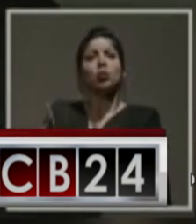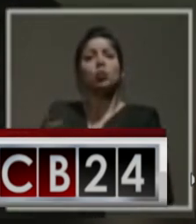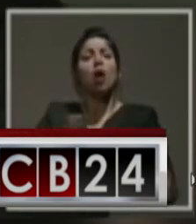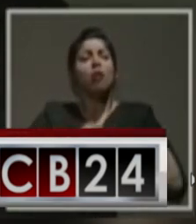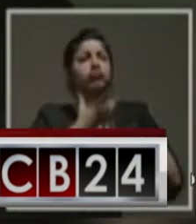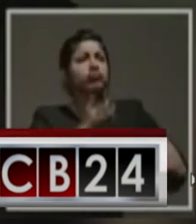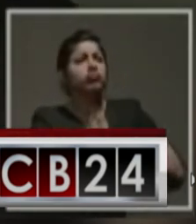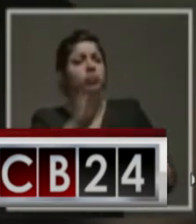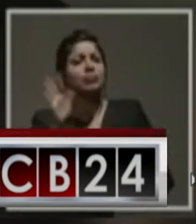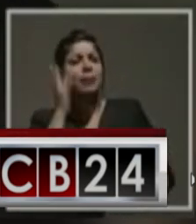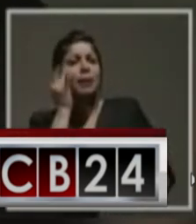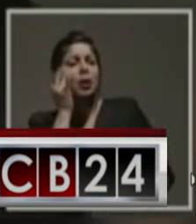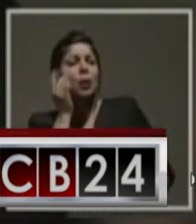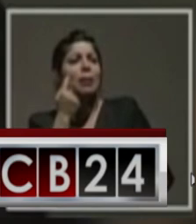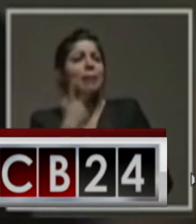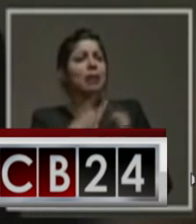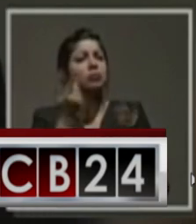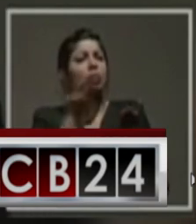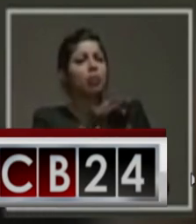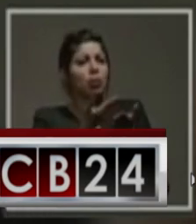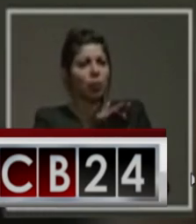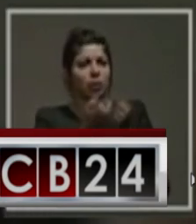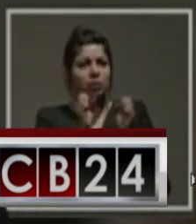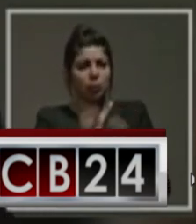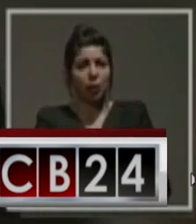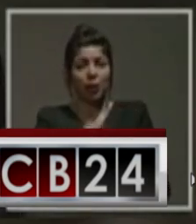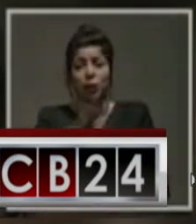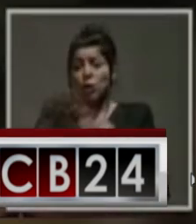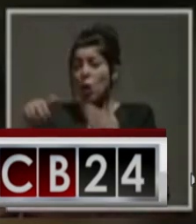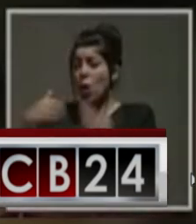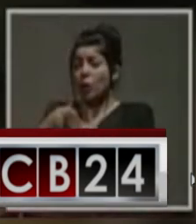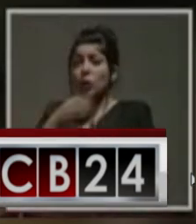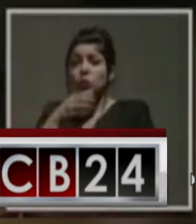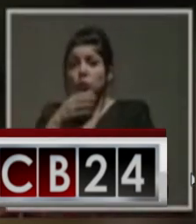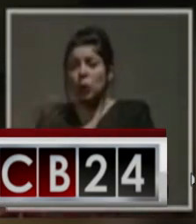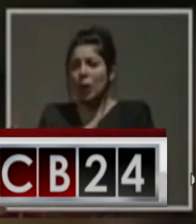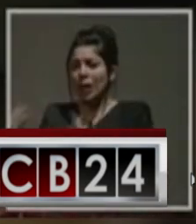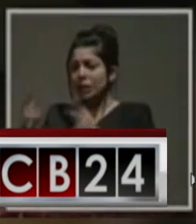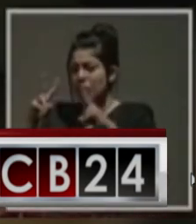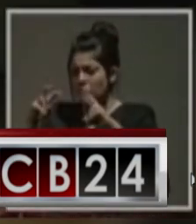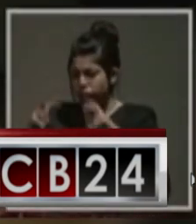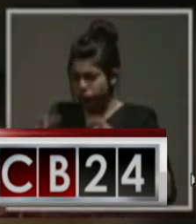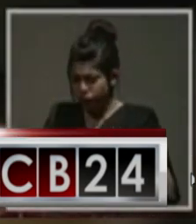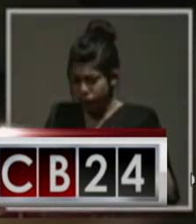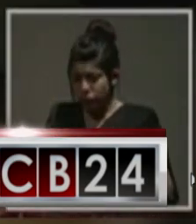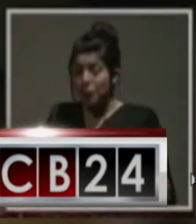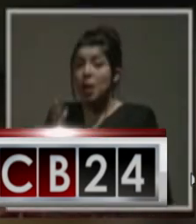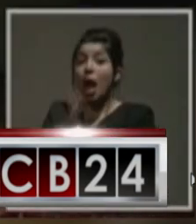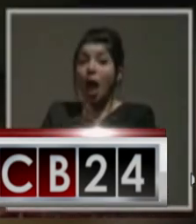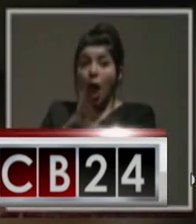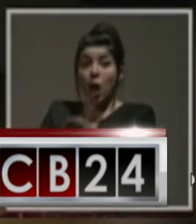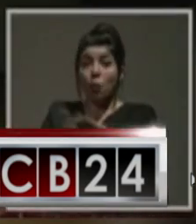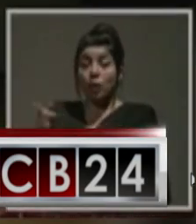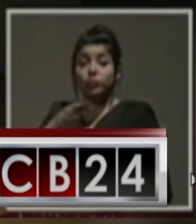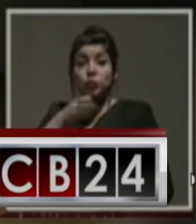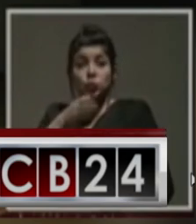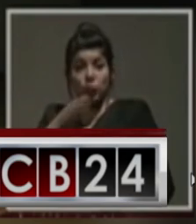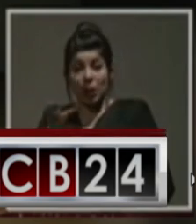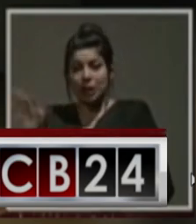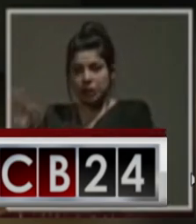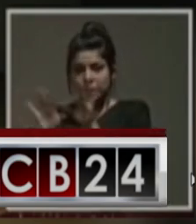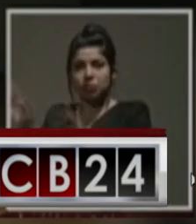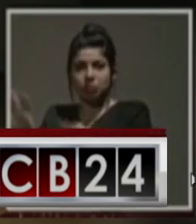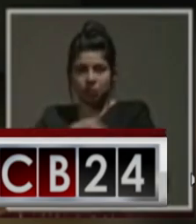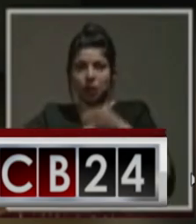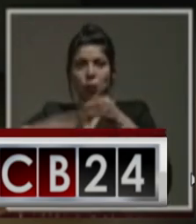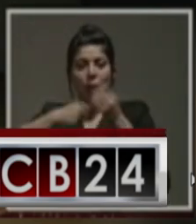sus preocupaciones y también sus propuestas. Todas las sugerencias fueron valoradas y algunas de ellas están incluidas